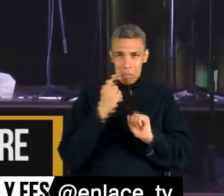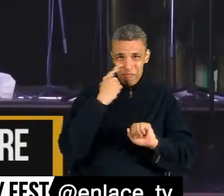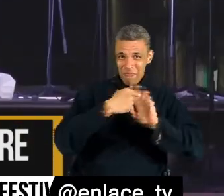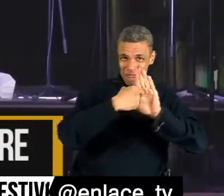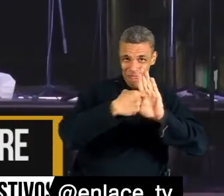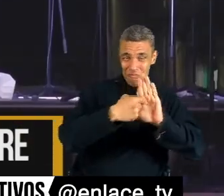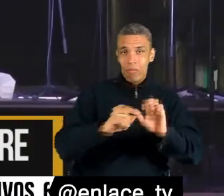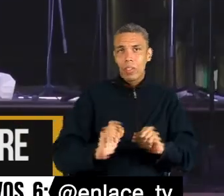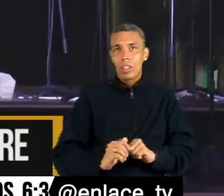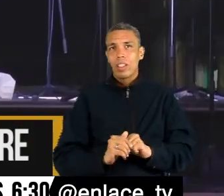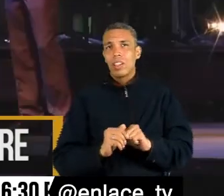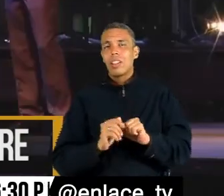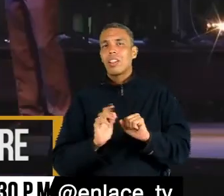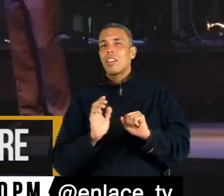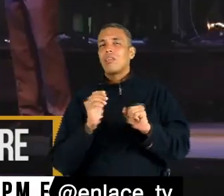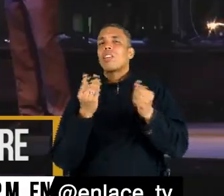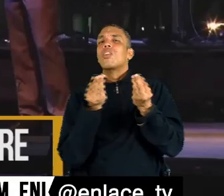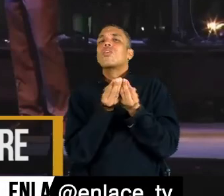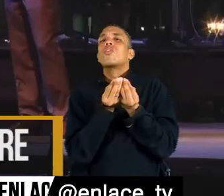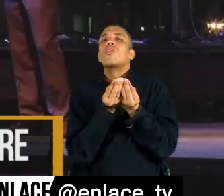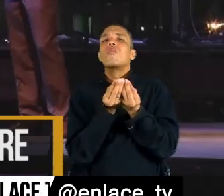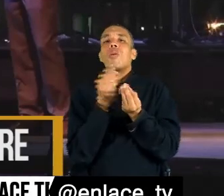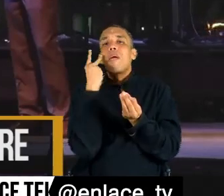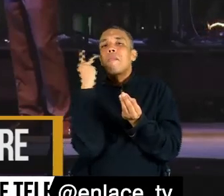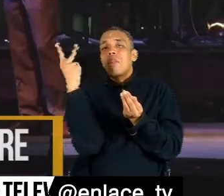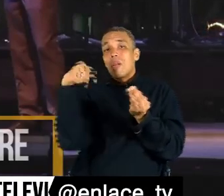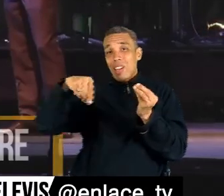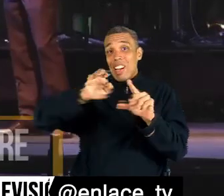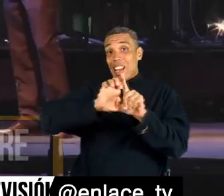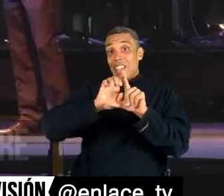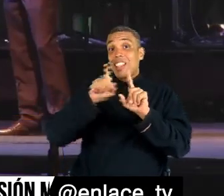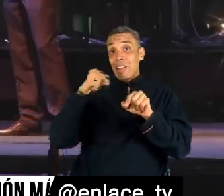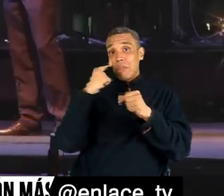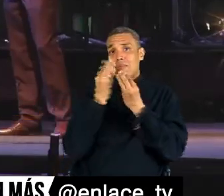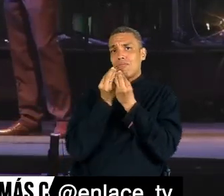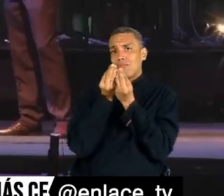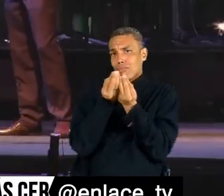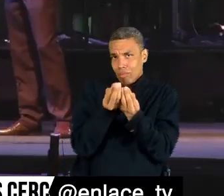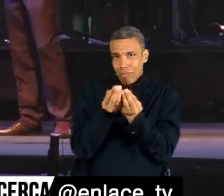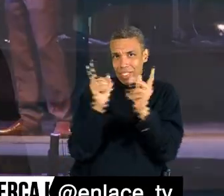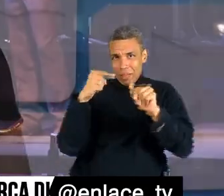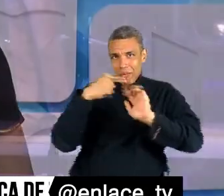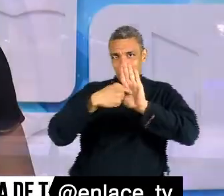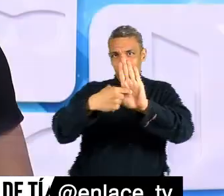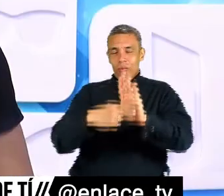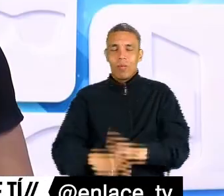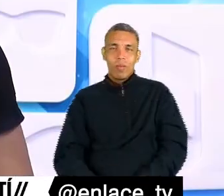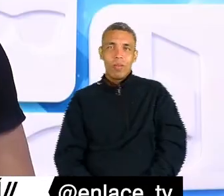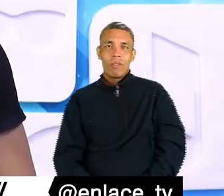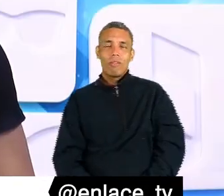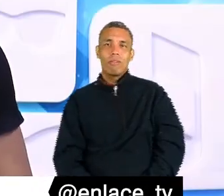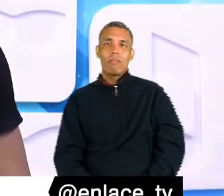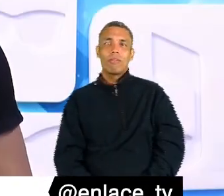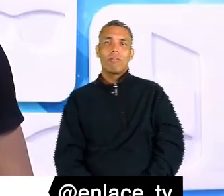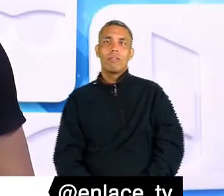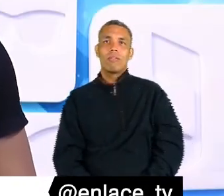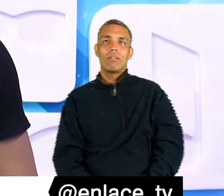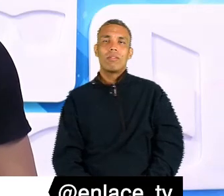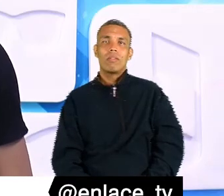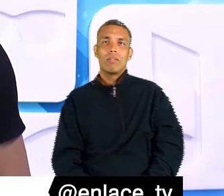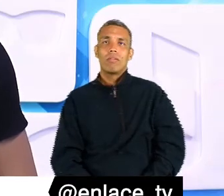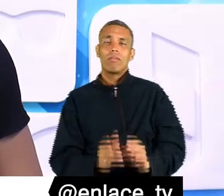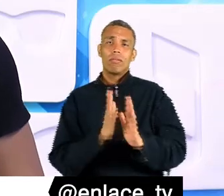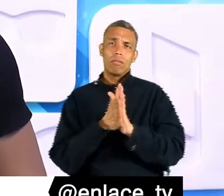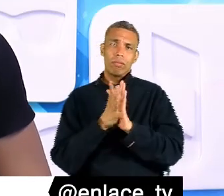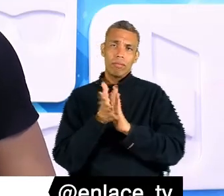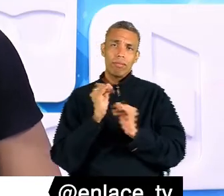evento estuvieron los integrantes del programa Viva la Mañana de Enlace Televisión. Bueno, vamos a ver. Y de esta forma terminamos